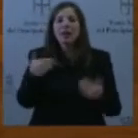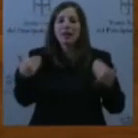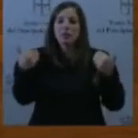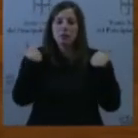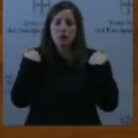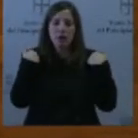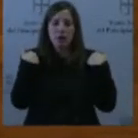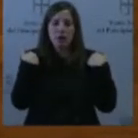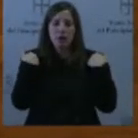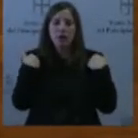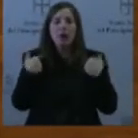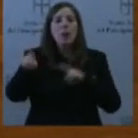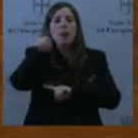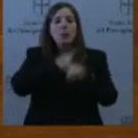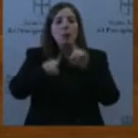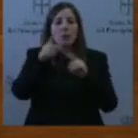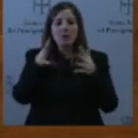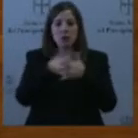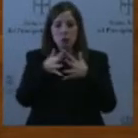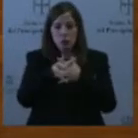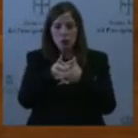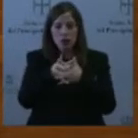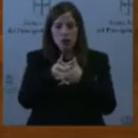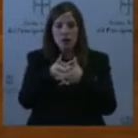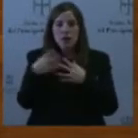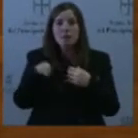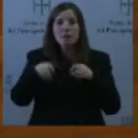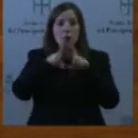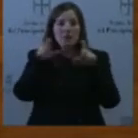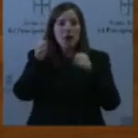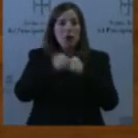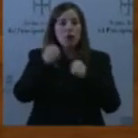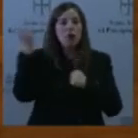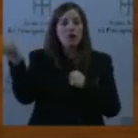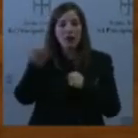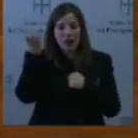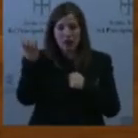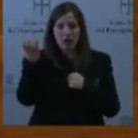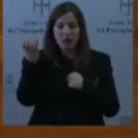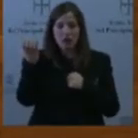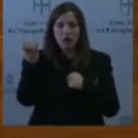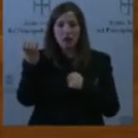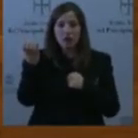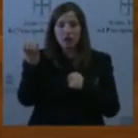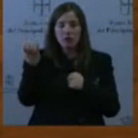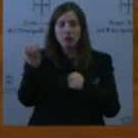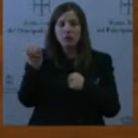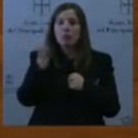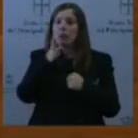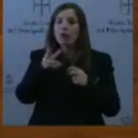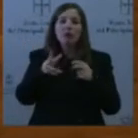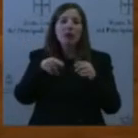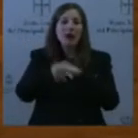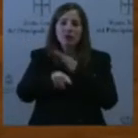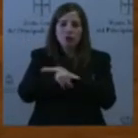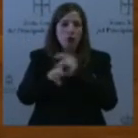estructurales por los que atraviesa Duro Felguera se debe única y exclusivamente a la nefasta gestión llevada a cabo por